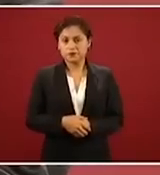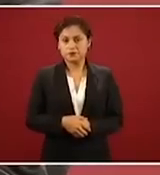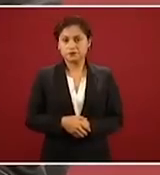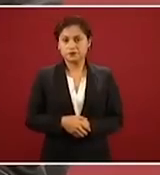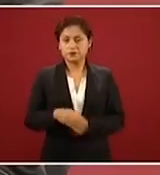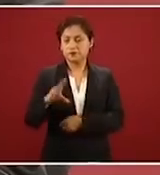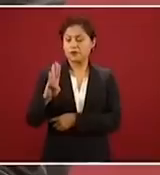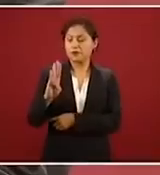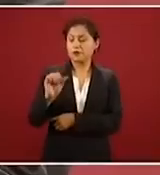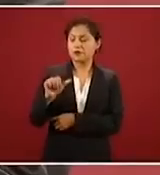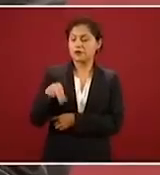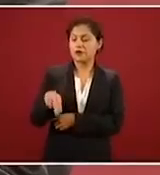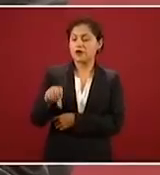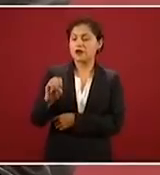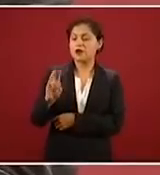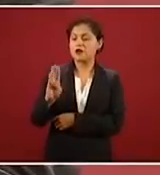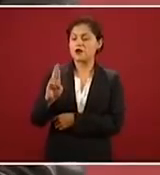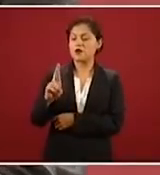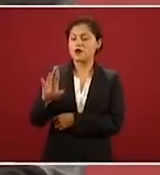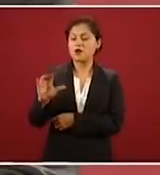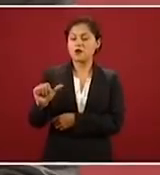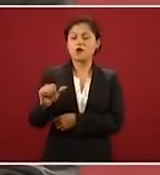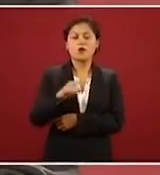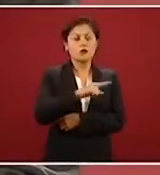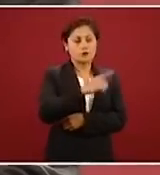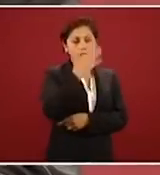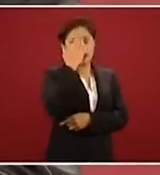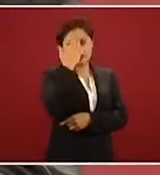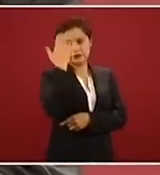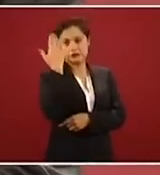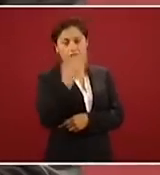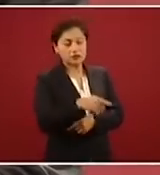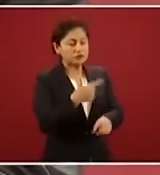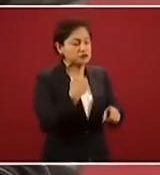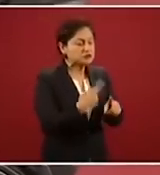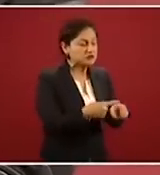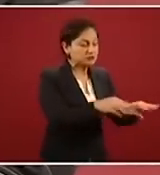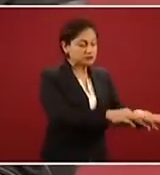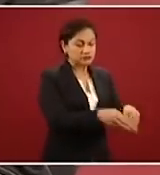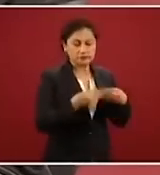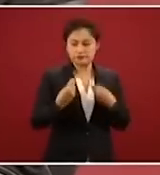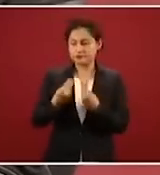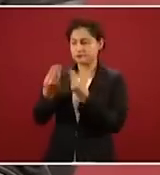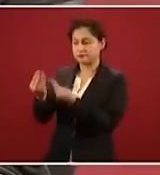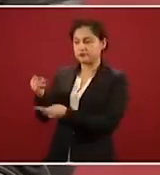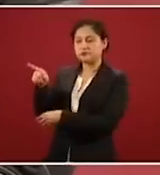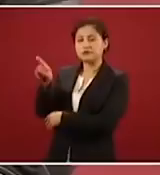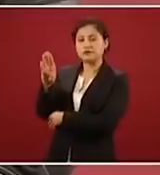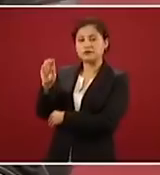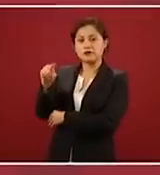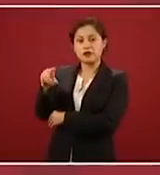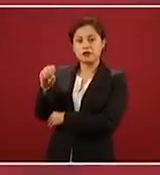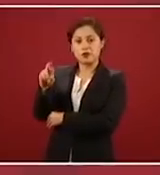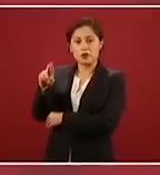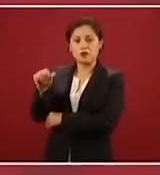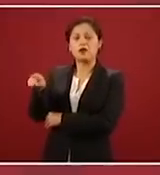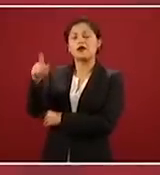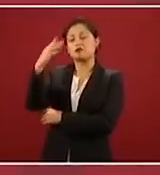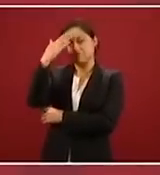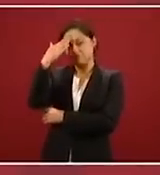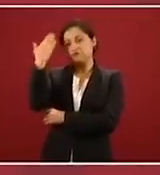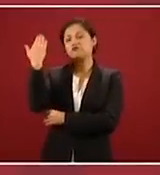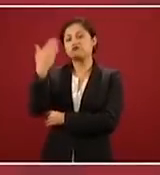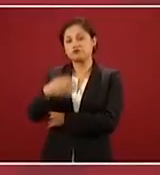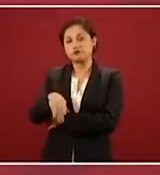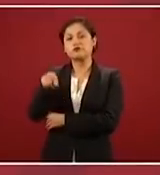Manobra, y se quedó de que Manobra y la